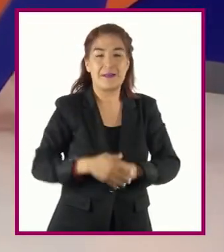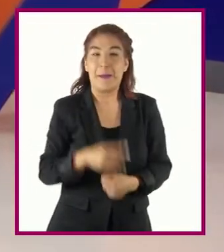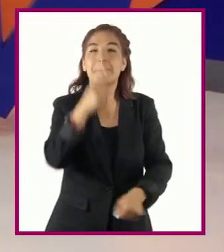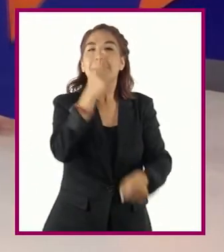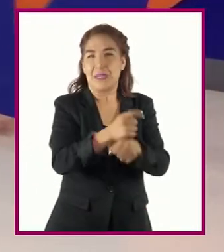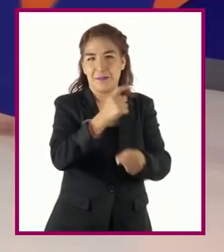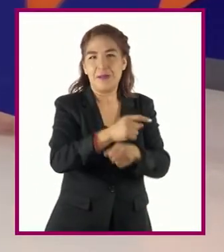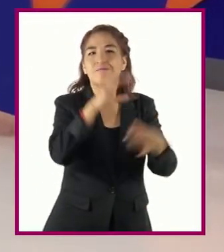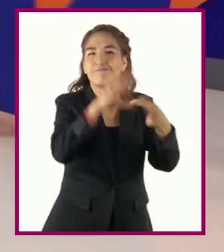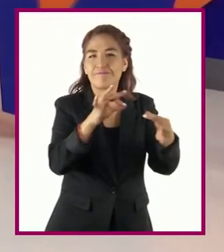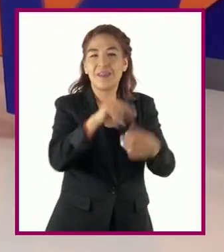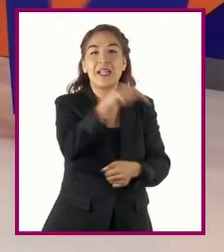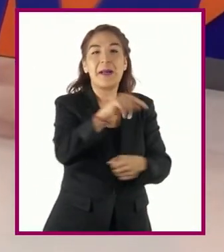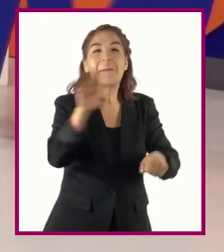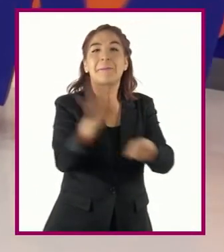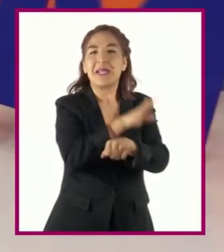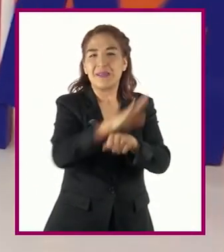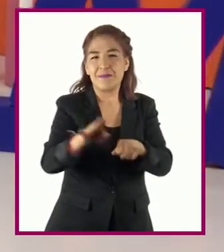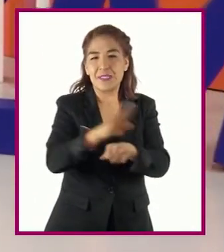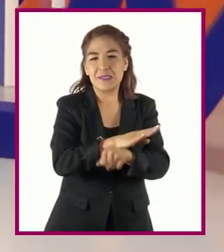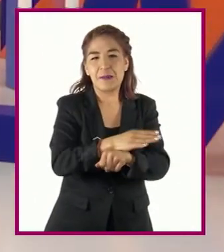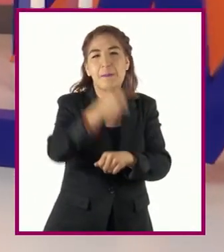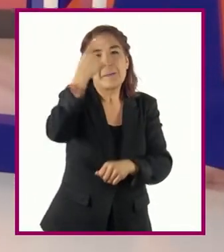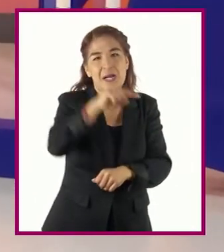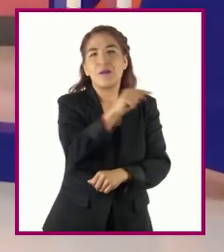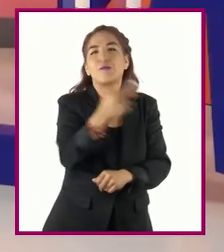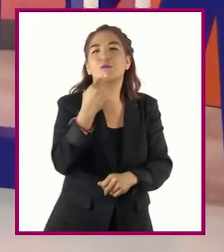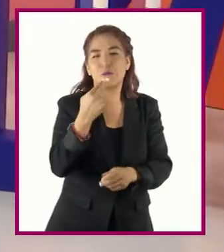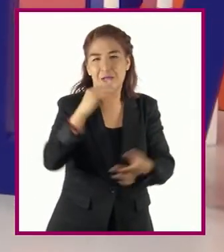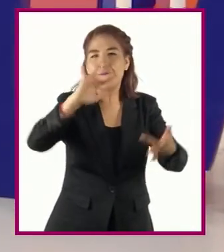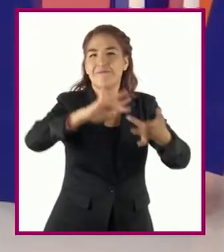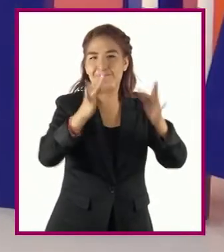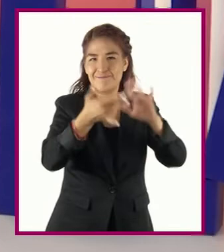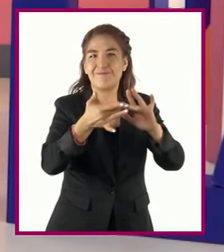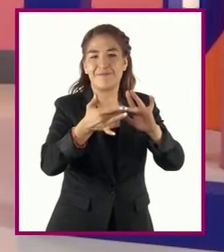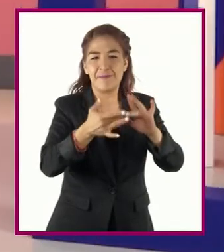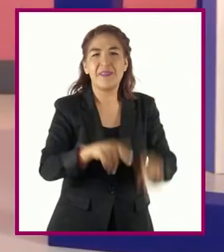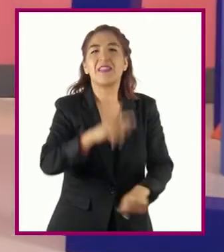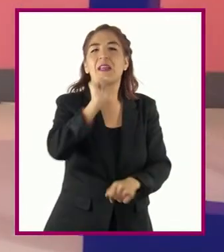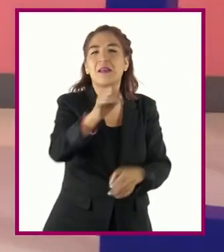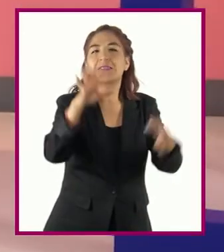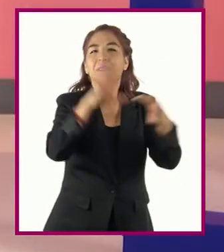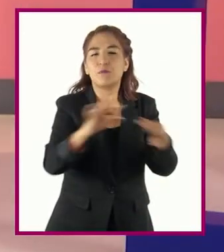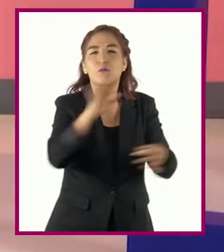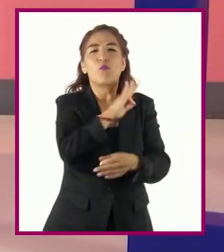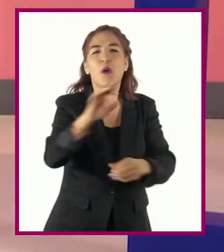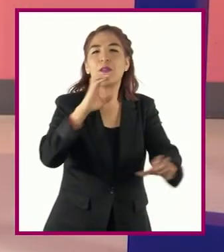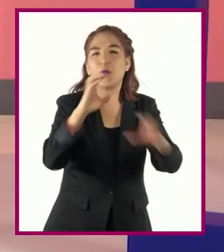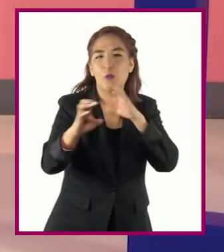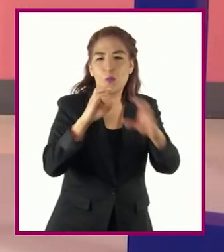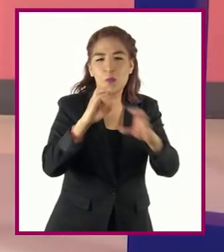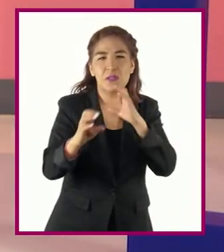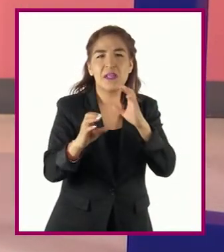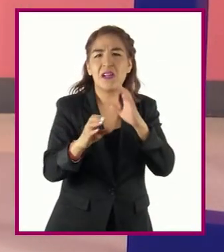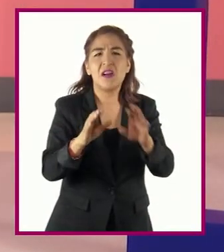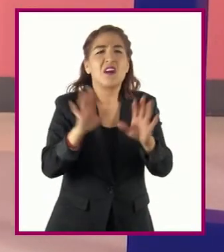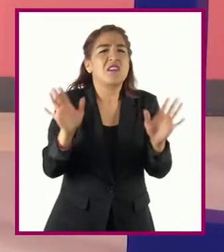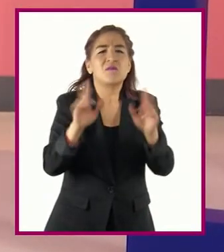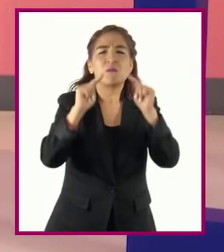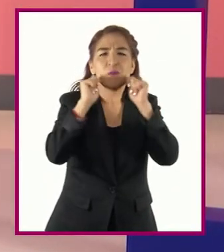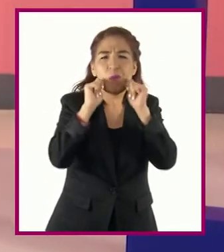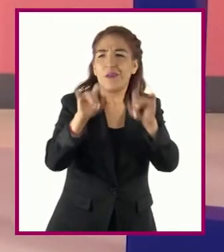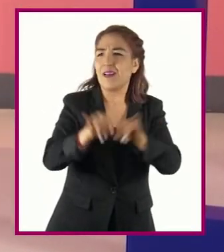el beneficio que obtenemos de las redes sociales, que nos permite comunicarnos no importando